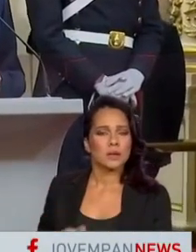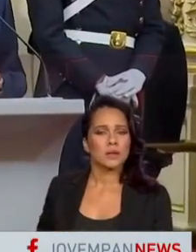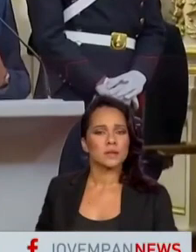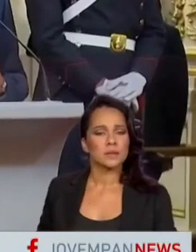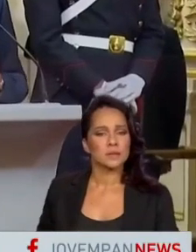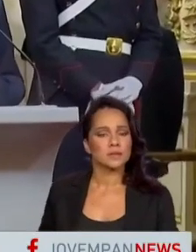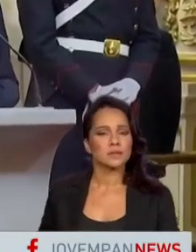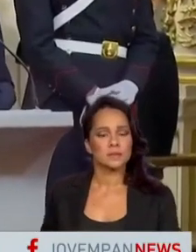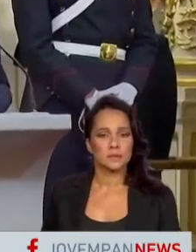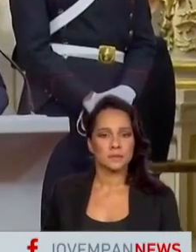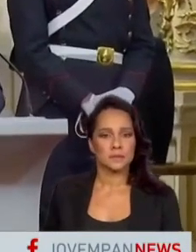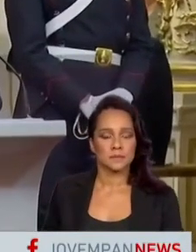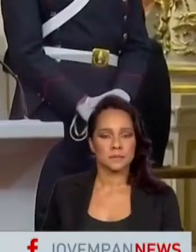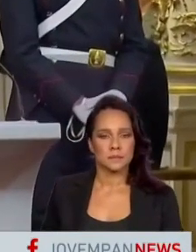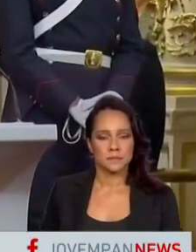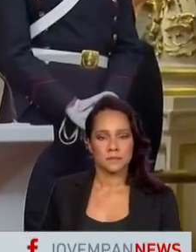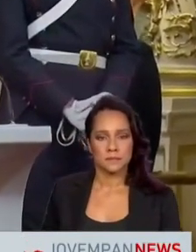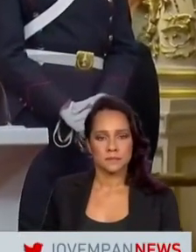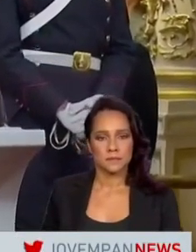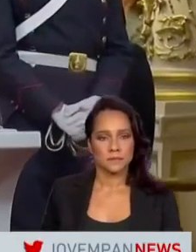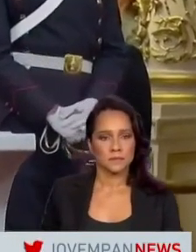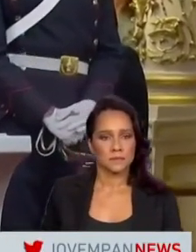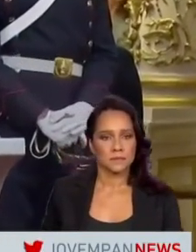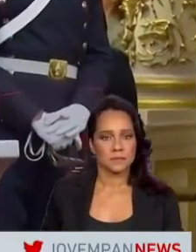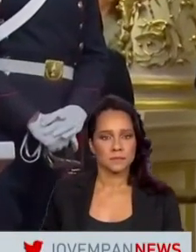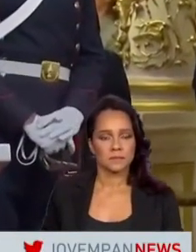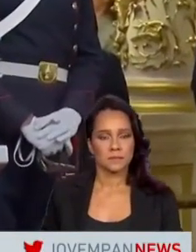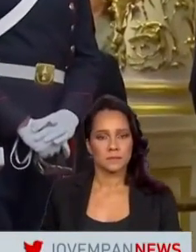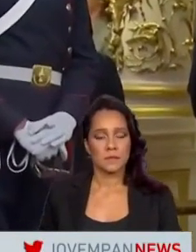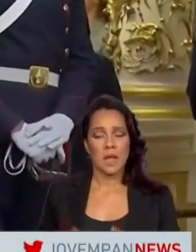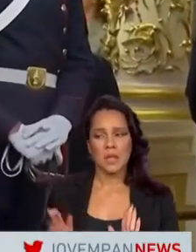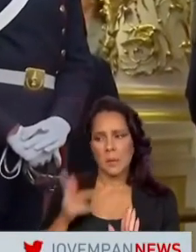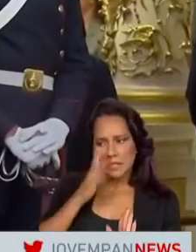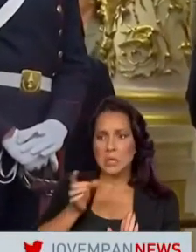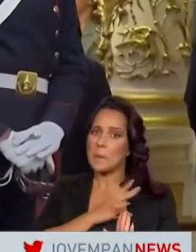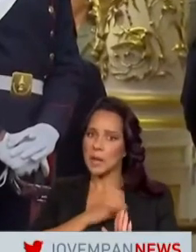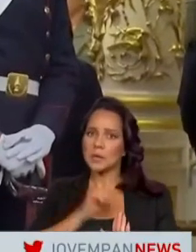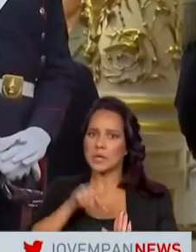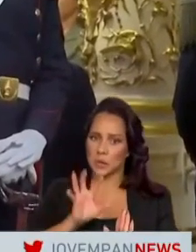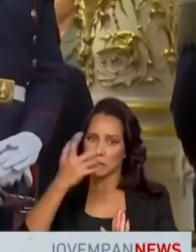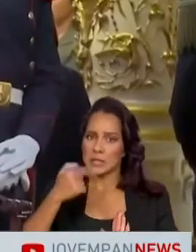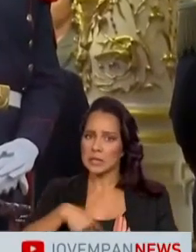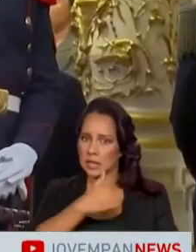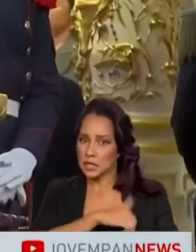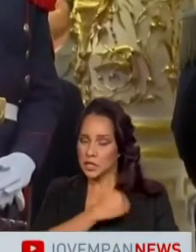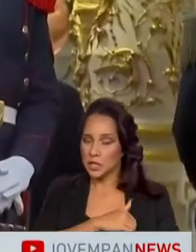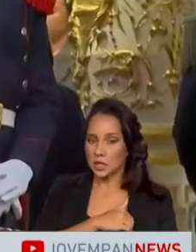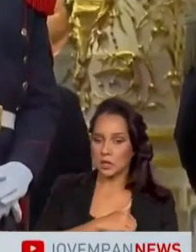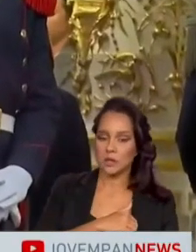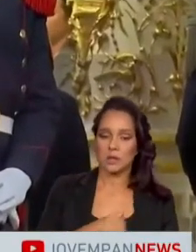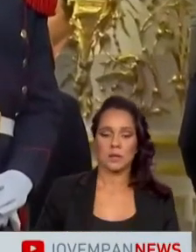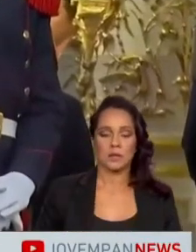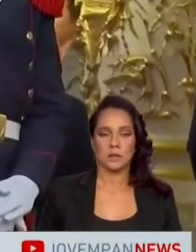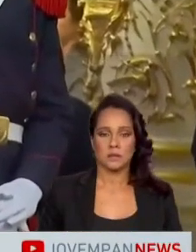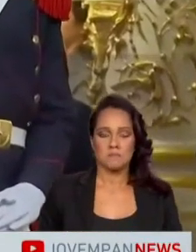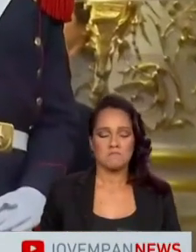temía que algo así podía pasar en Argentina. La pregunta era si existía un temor de que eso acontecesse en Argentina. Le dije terminantemente